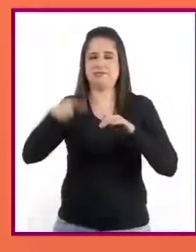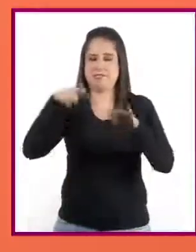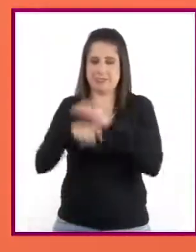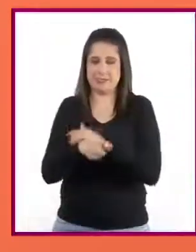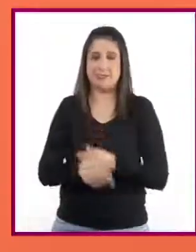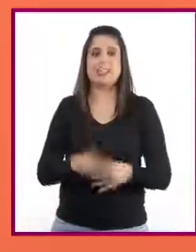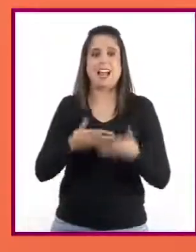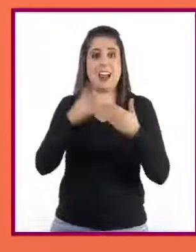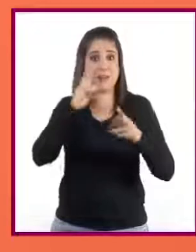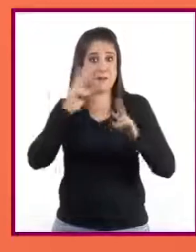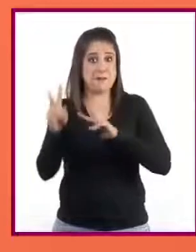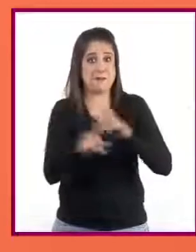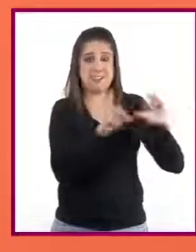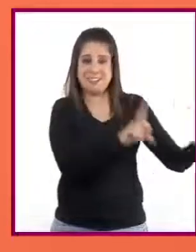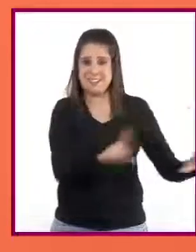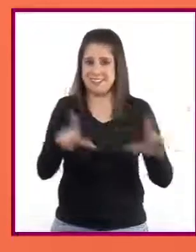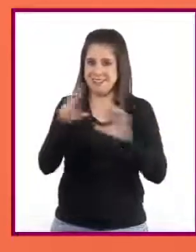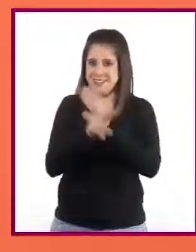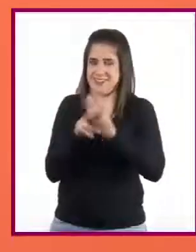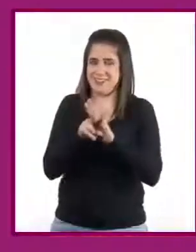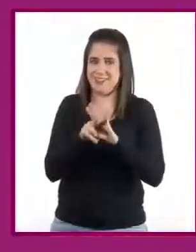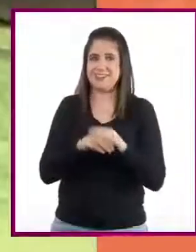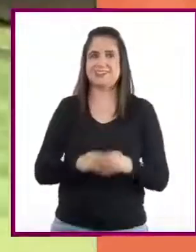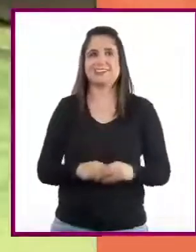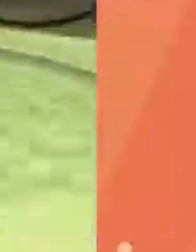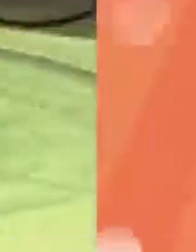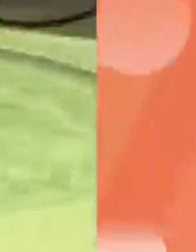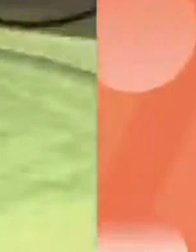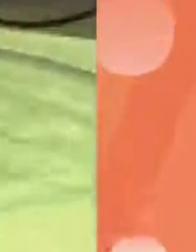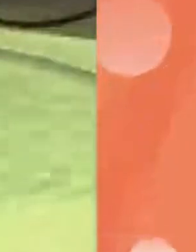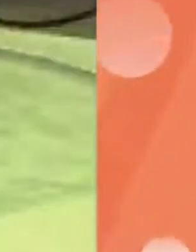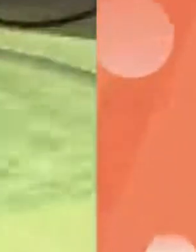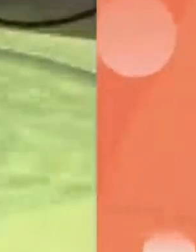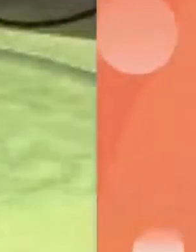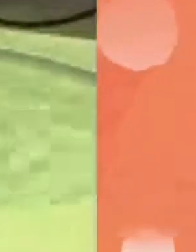tema, veamos el siguiente video.